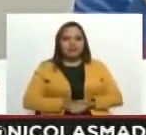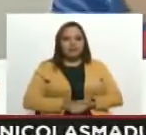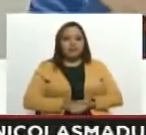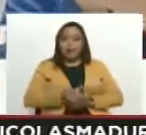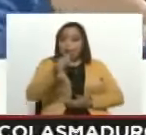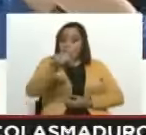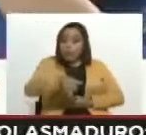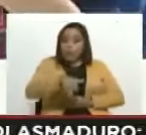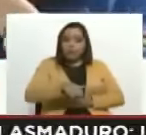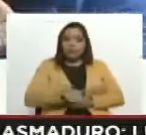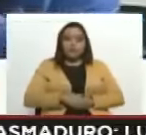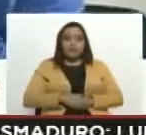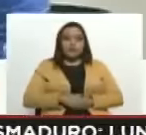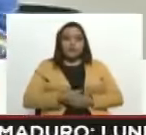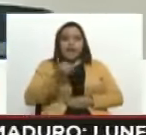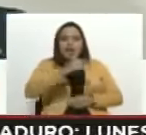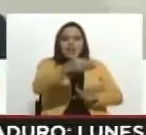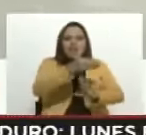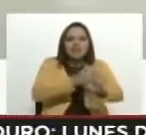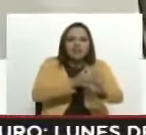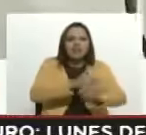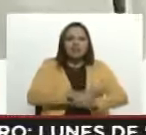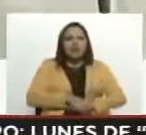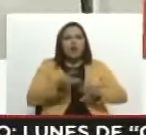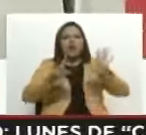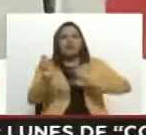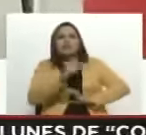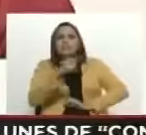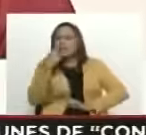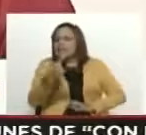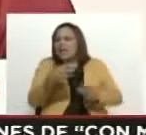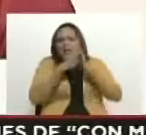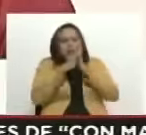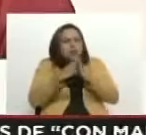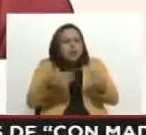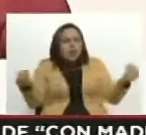Hoy, los que andan detrás de ella hace 8 meses decían de todo.